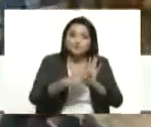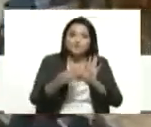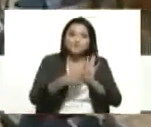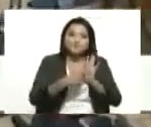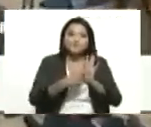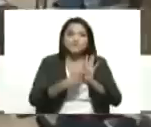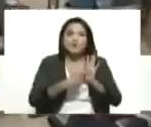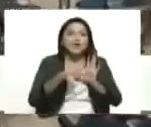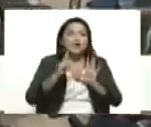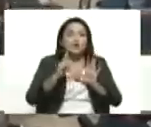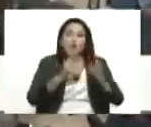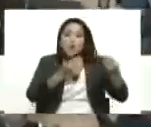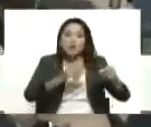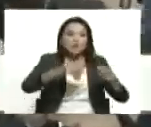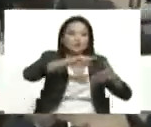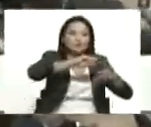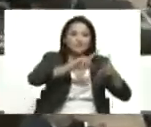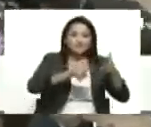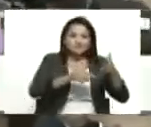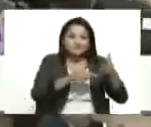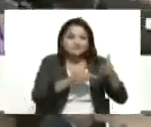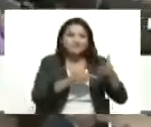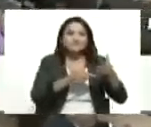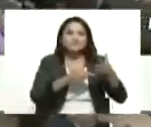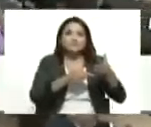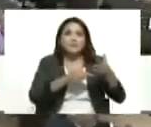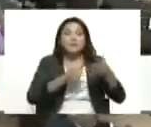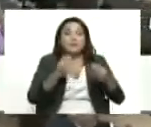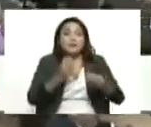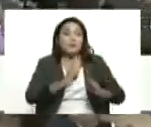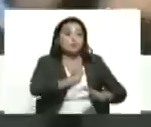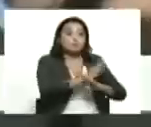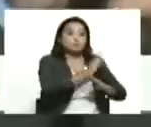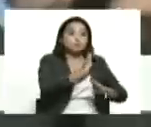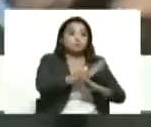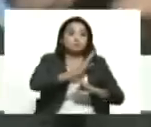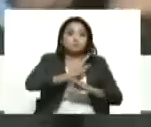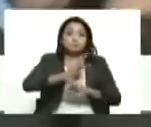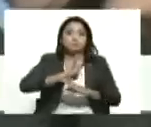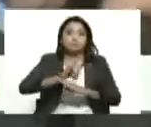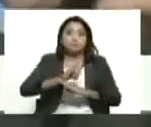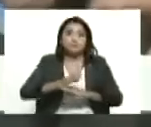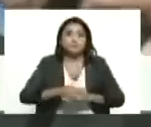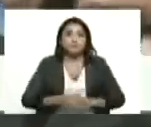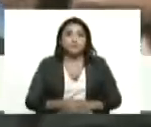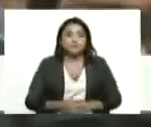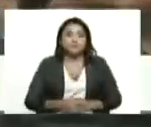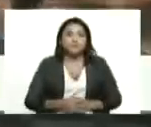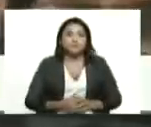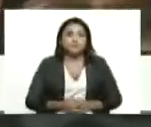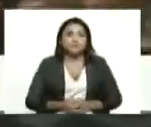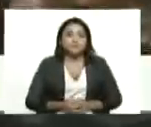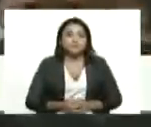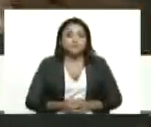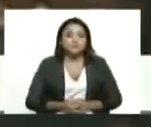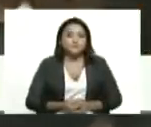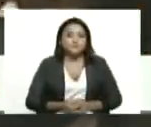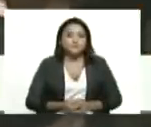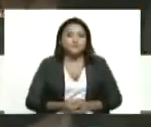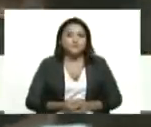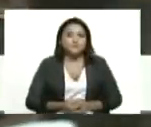imprescriptibilidad de las acciones dirigidas a sancionar los delitos contra el régimen, contra el patrimonio público o el tráfico